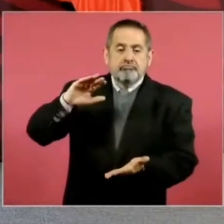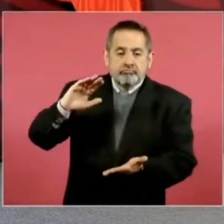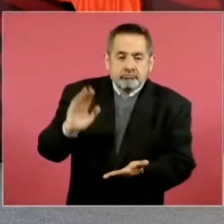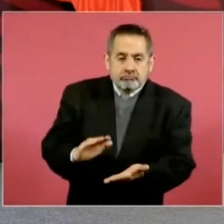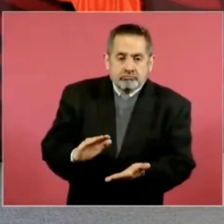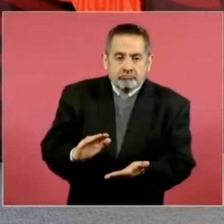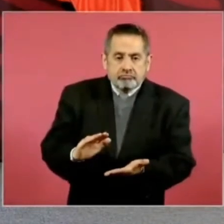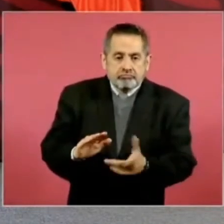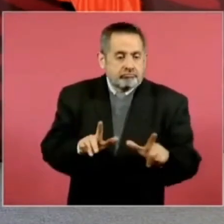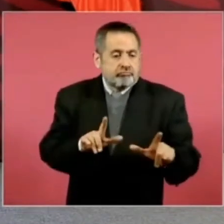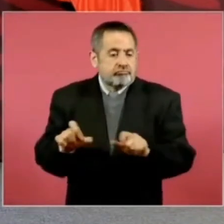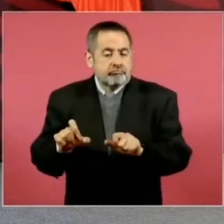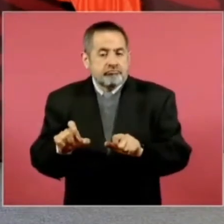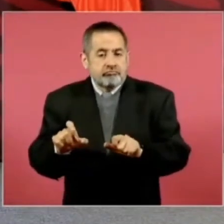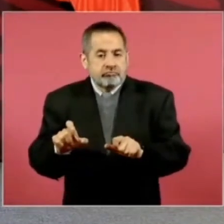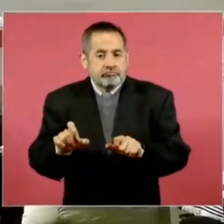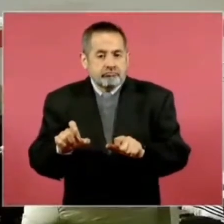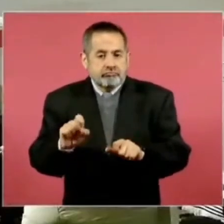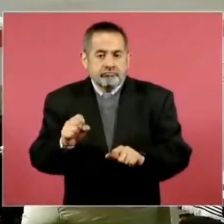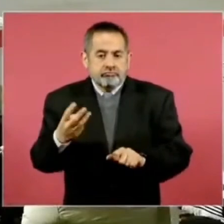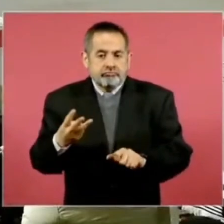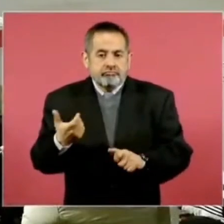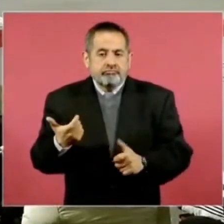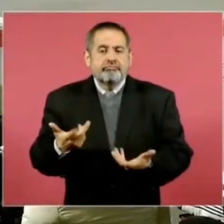a 763.